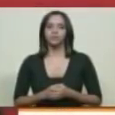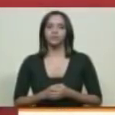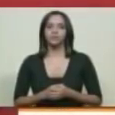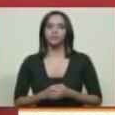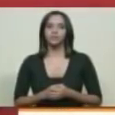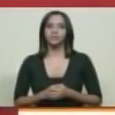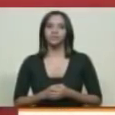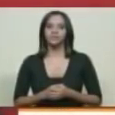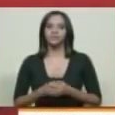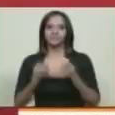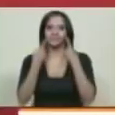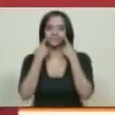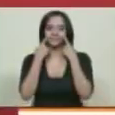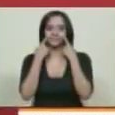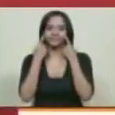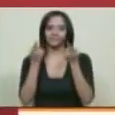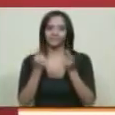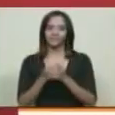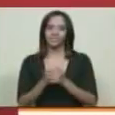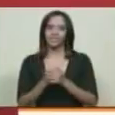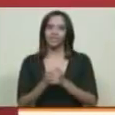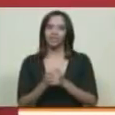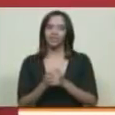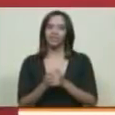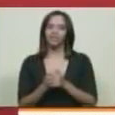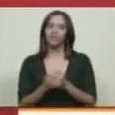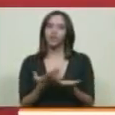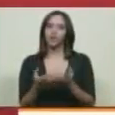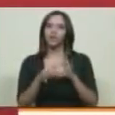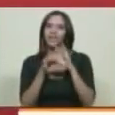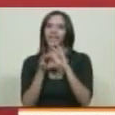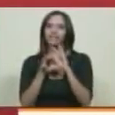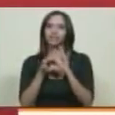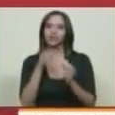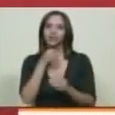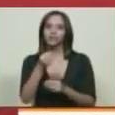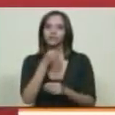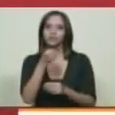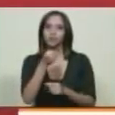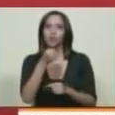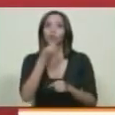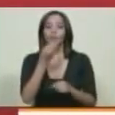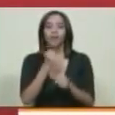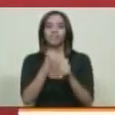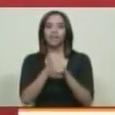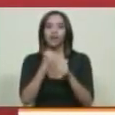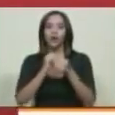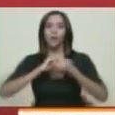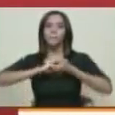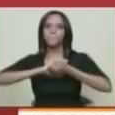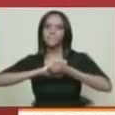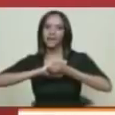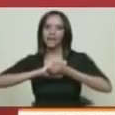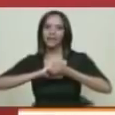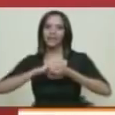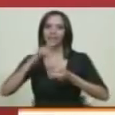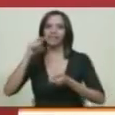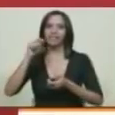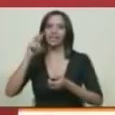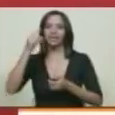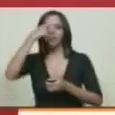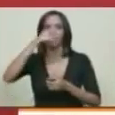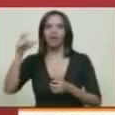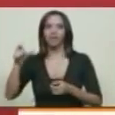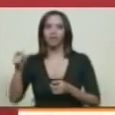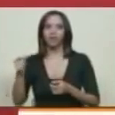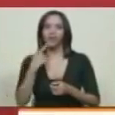Aquí, ¿verdad? Mira, yo con respecto a este reportaje, muy buen trabajo que están haciendo los panas de TV Pueblo. Pero voy a decir, como dijo